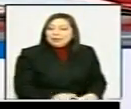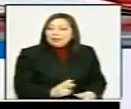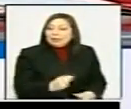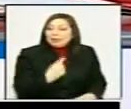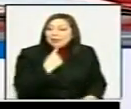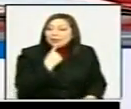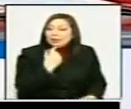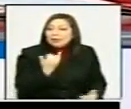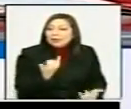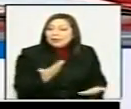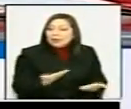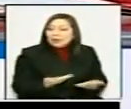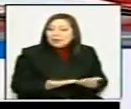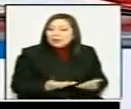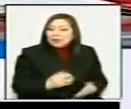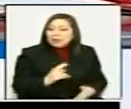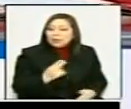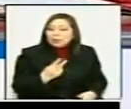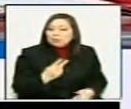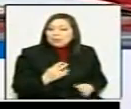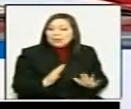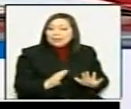Cuyumbuquisisa desde el año